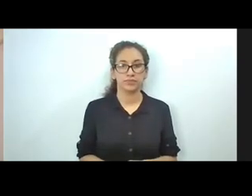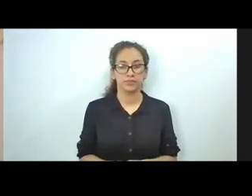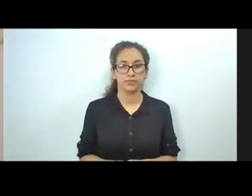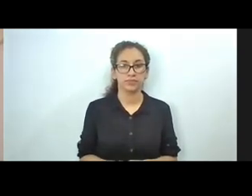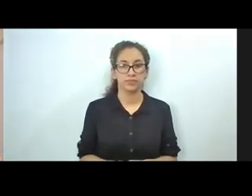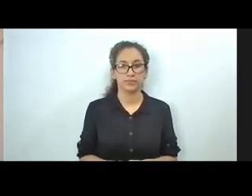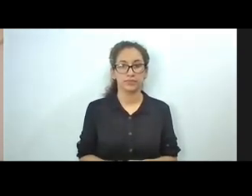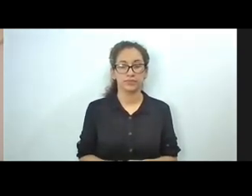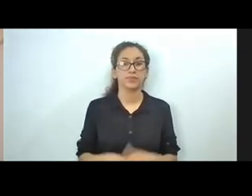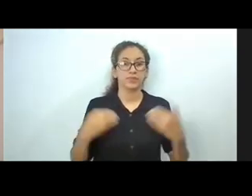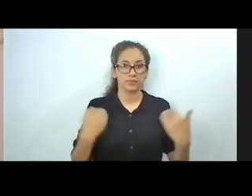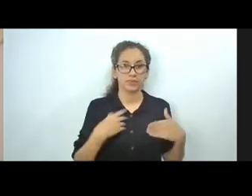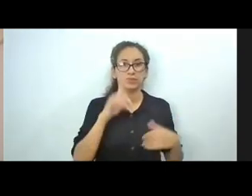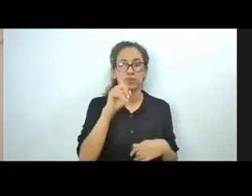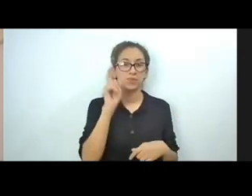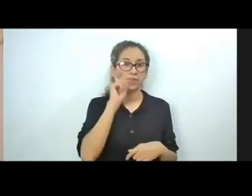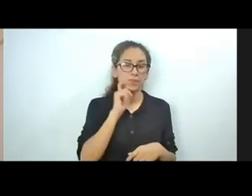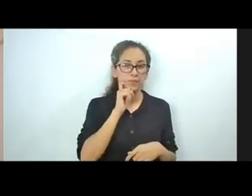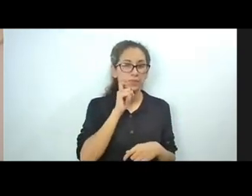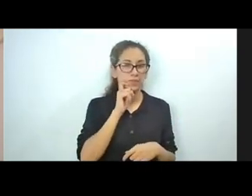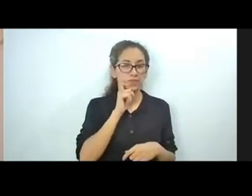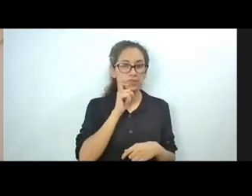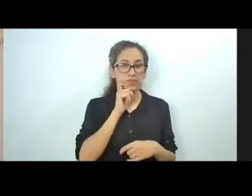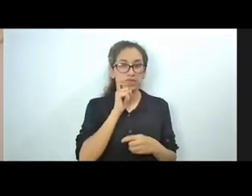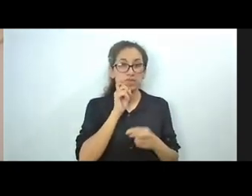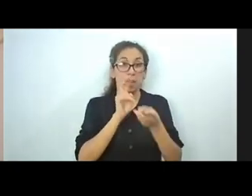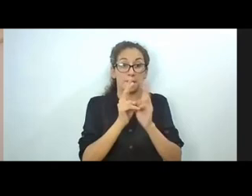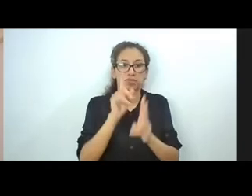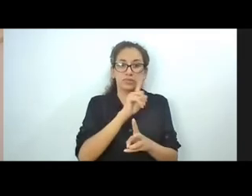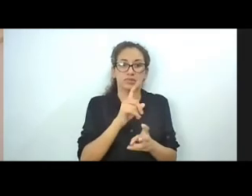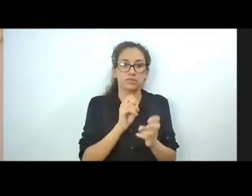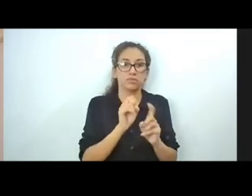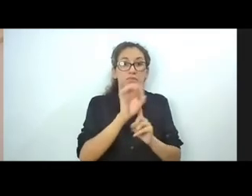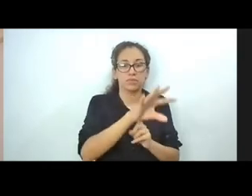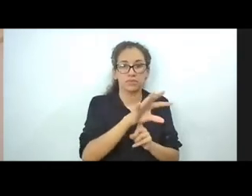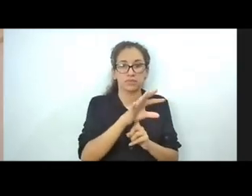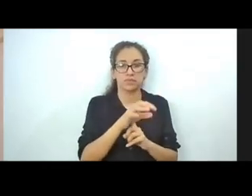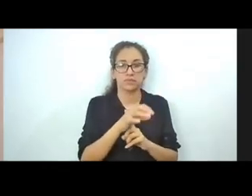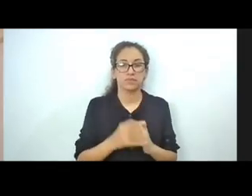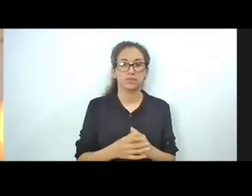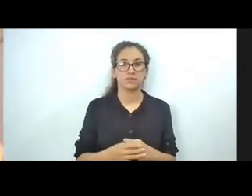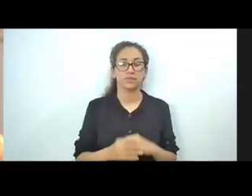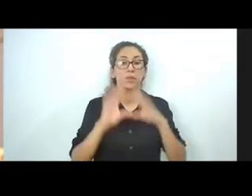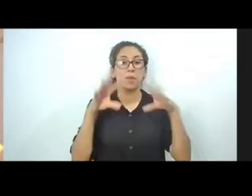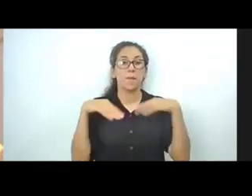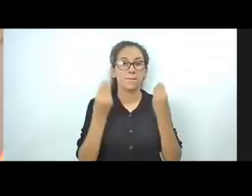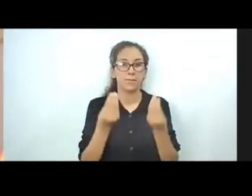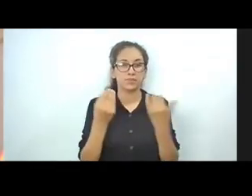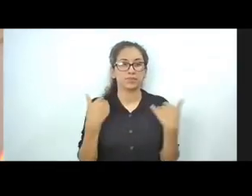Y que tiene una relación sexual y que no eyacula durante el coito porque hay un temor